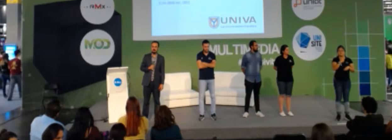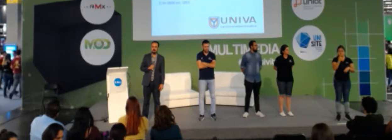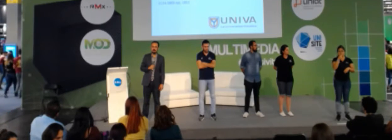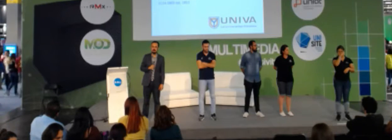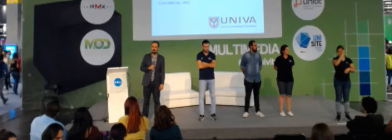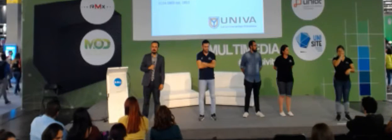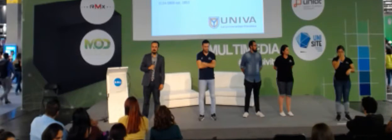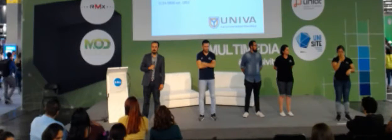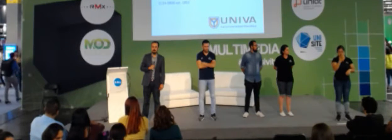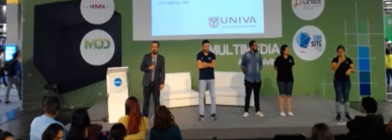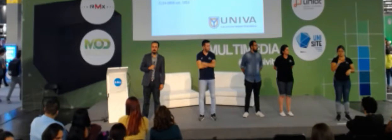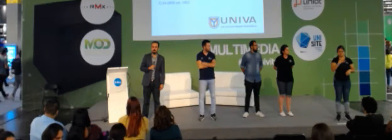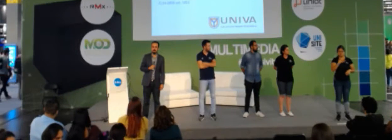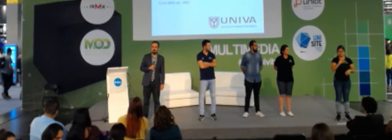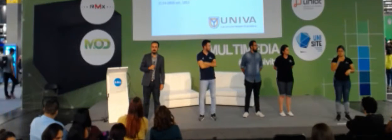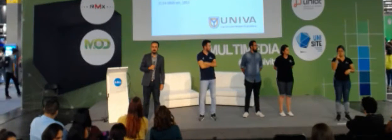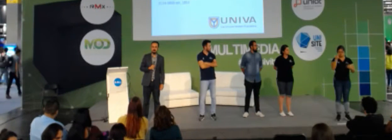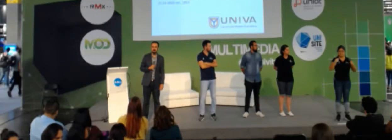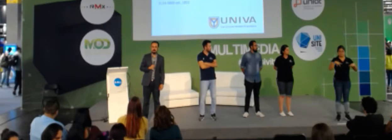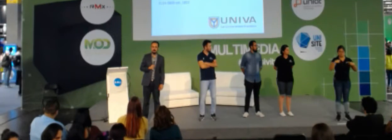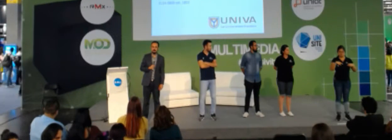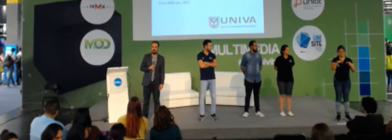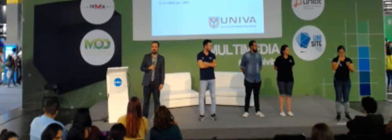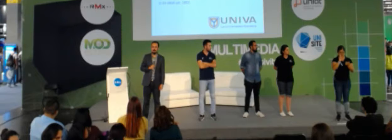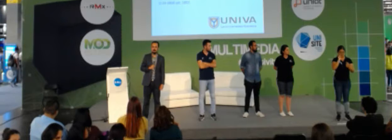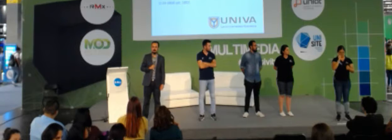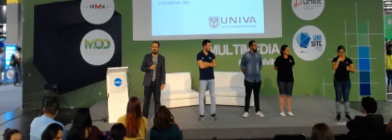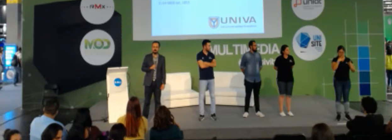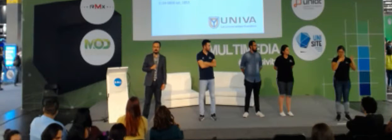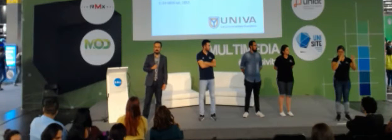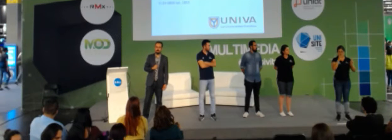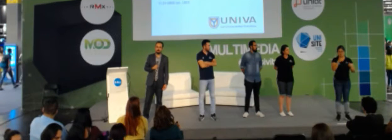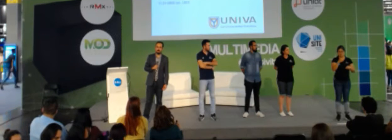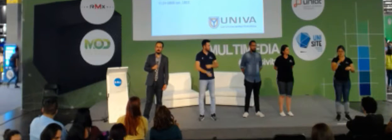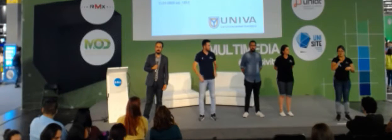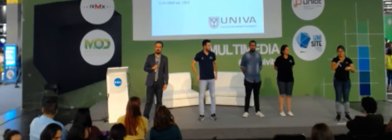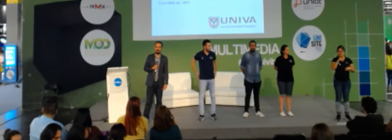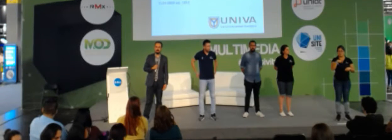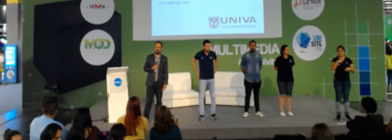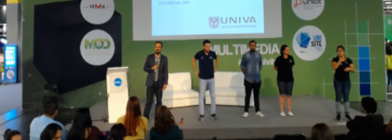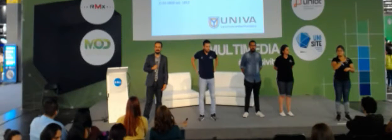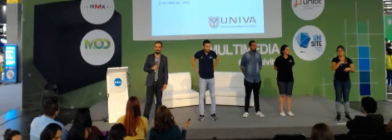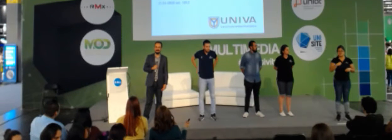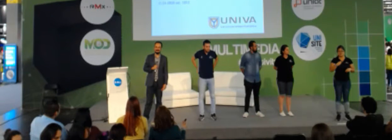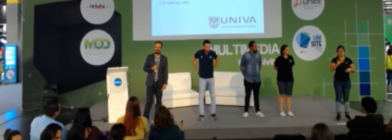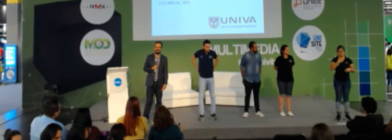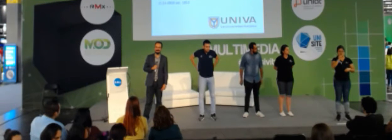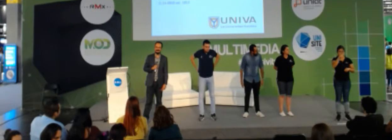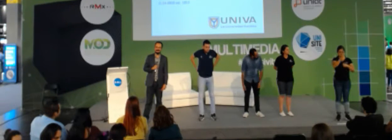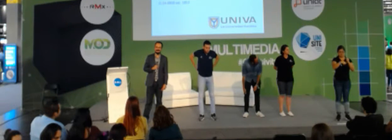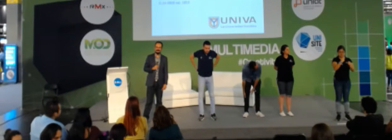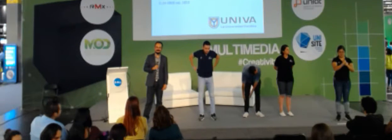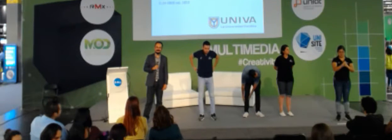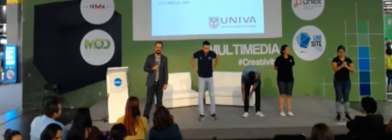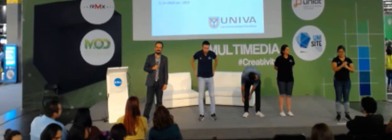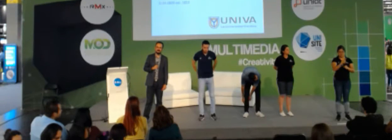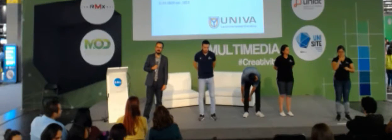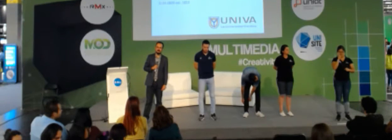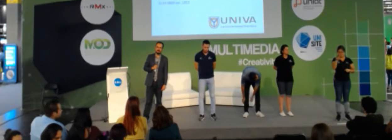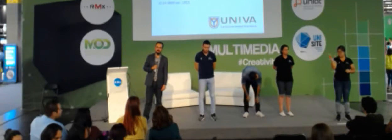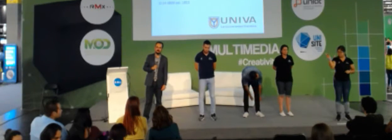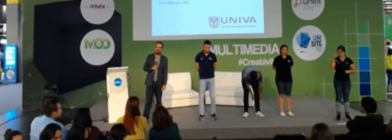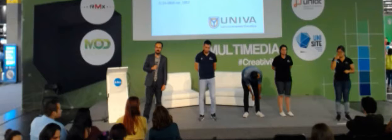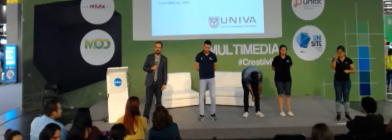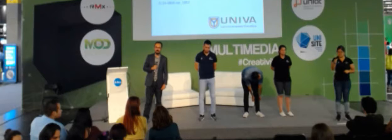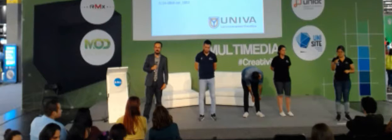Lagos tenemos muchas personas con esta discapacidad, entre ellos está mi hijo, tiene 11 años, y como tú lo dijiste, en